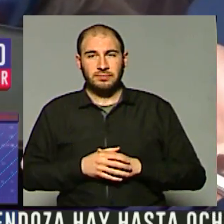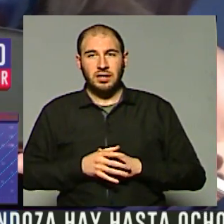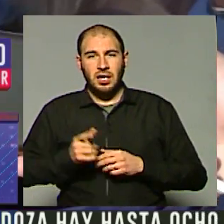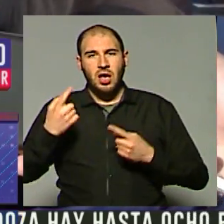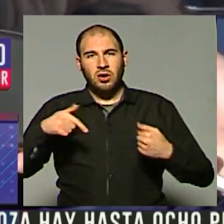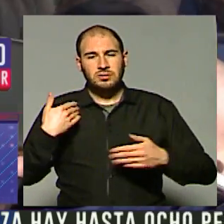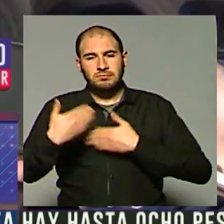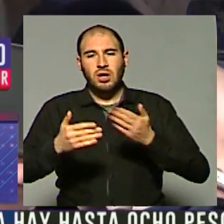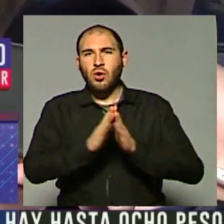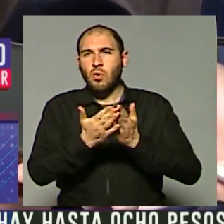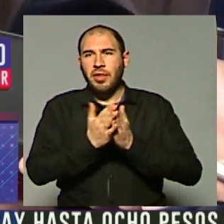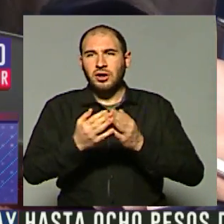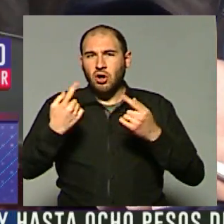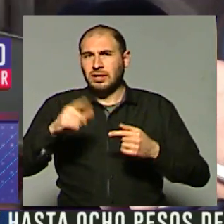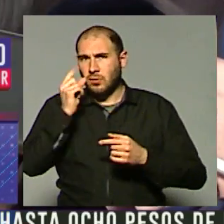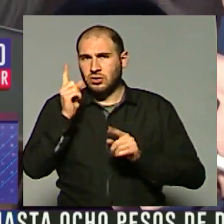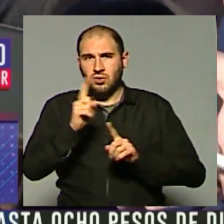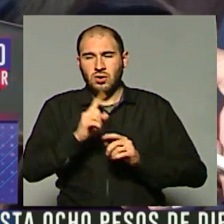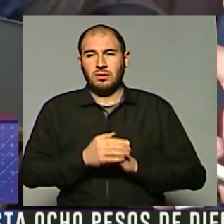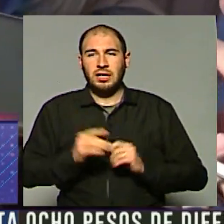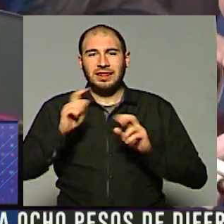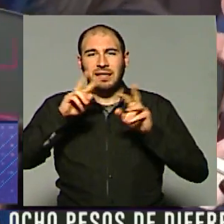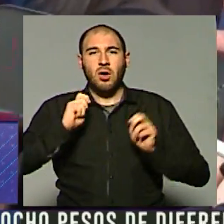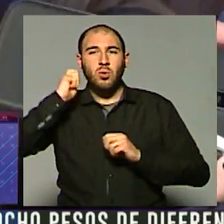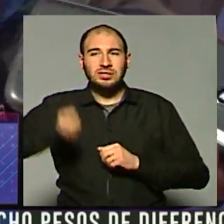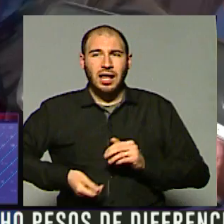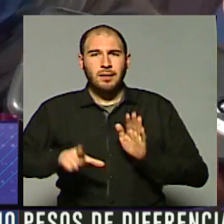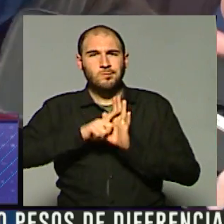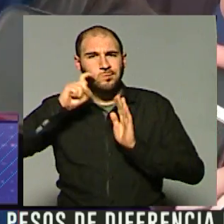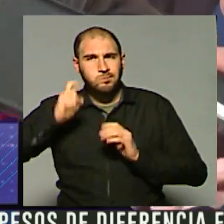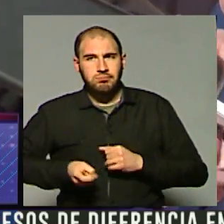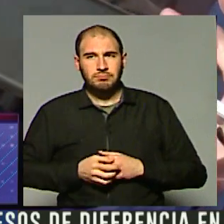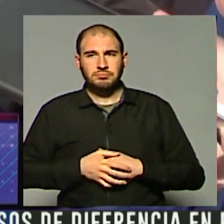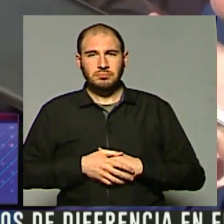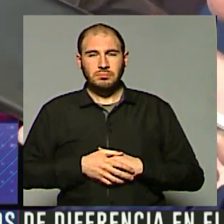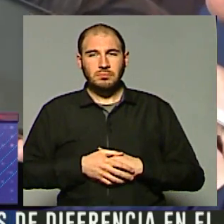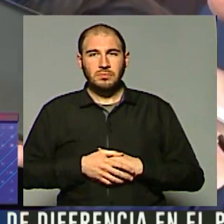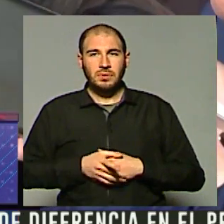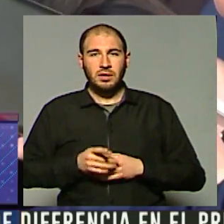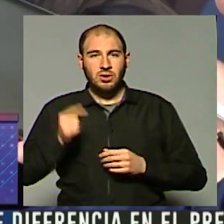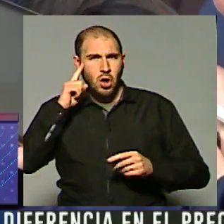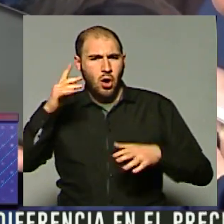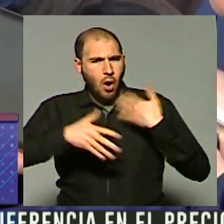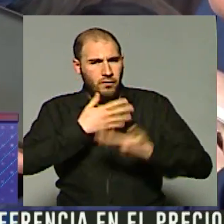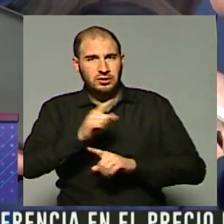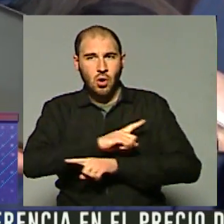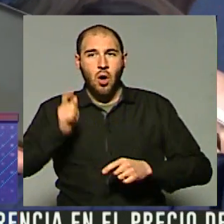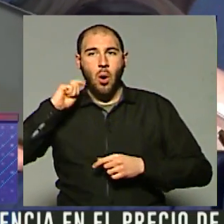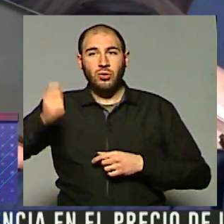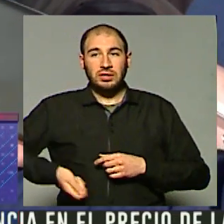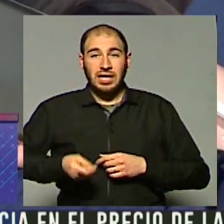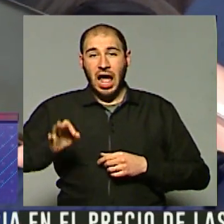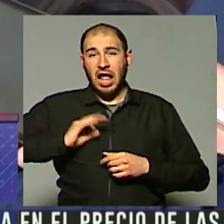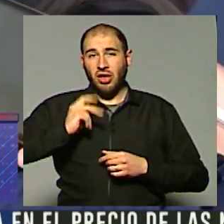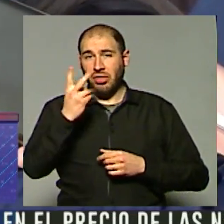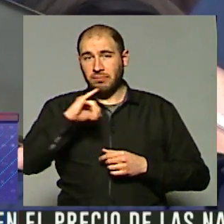que está pasando con los cuadernos no es un hecho político, es un hecho judicial, delictivo. No hay que confundirse. Y la justicia desde hace